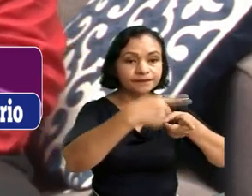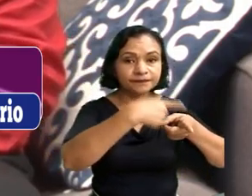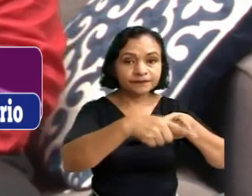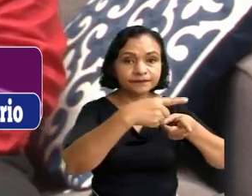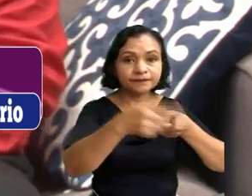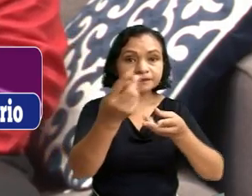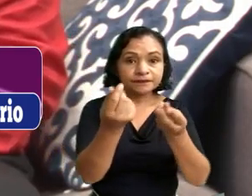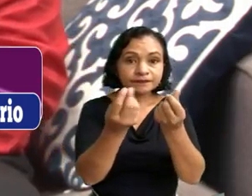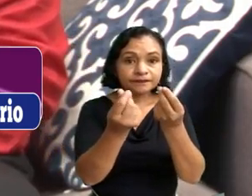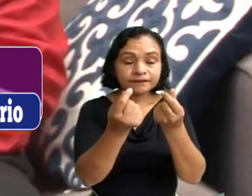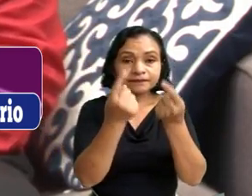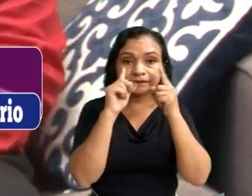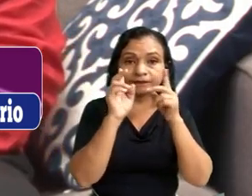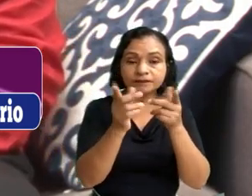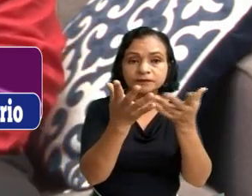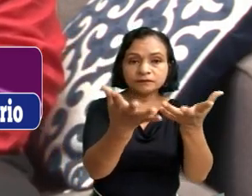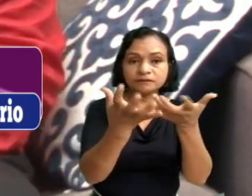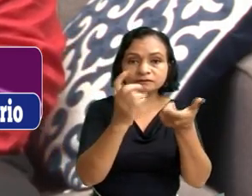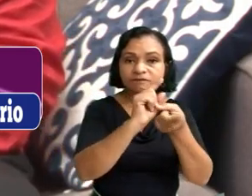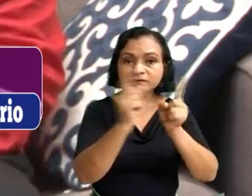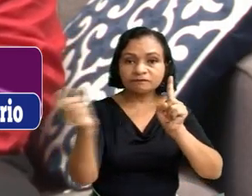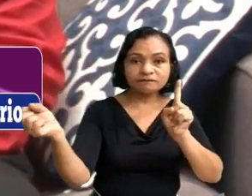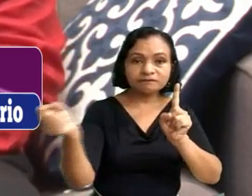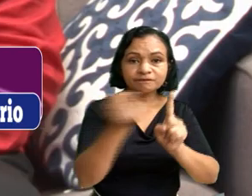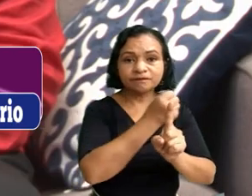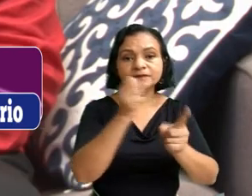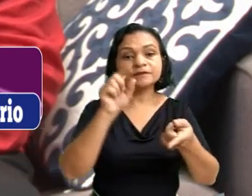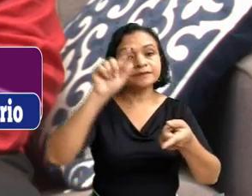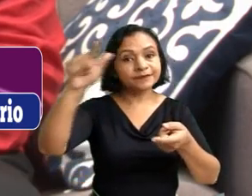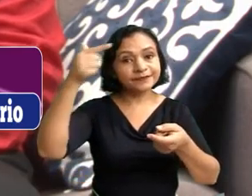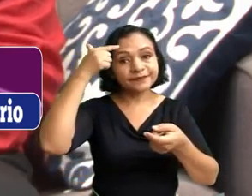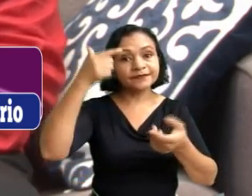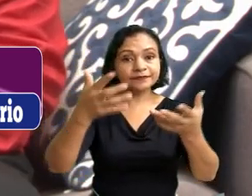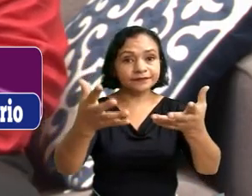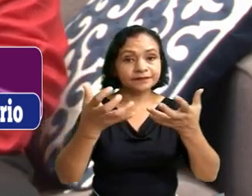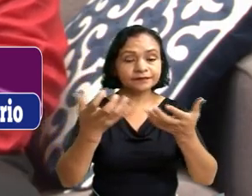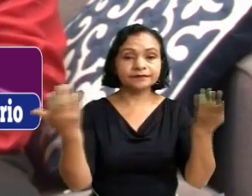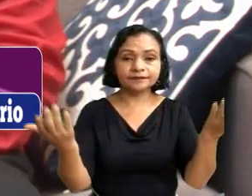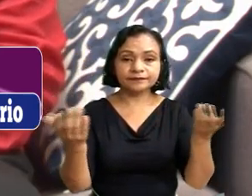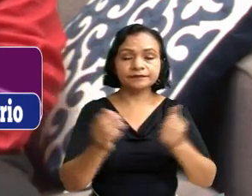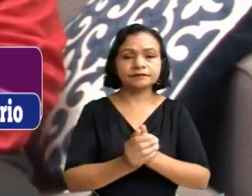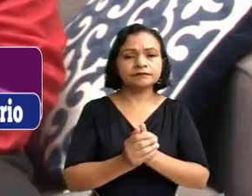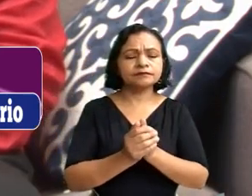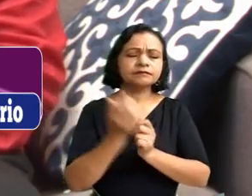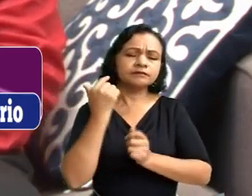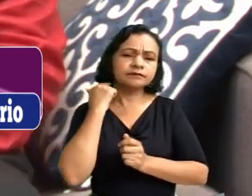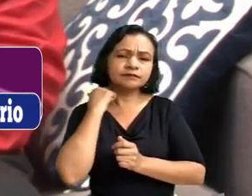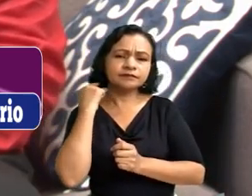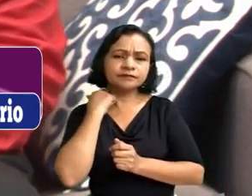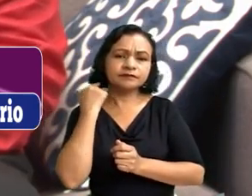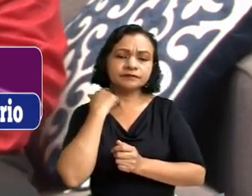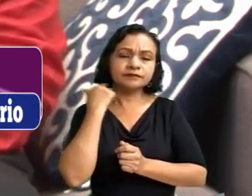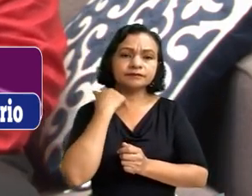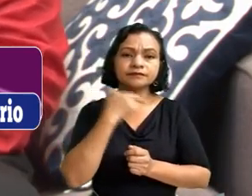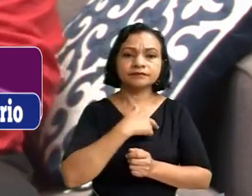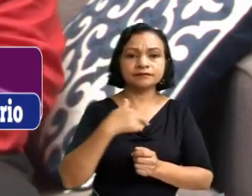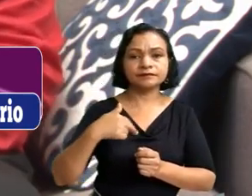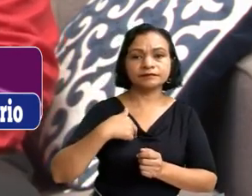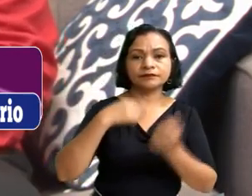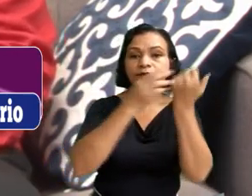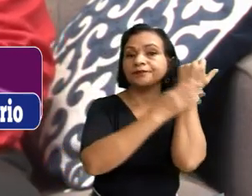y prepararon una intentona de golpe como siempre lo que se enfrentan sólo